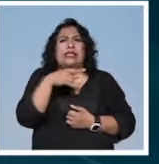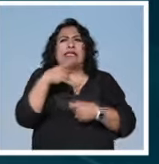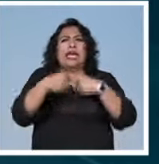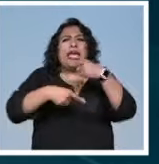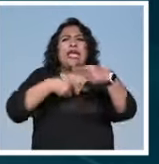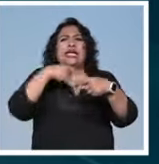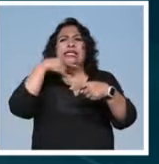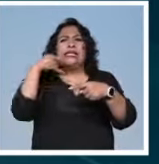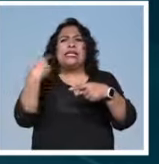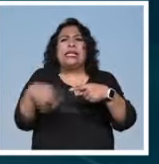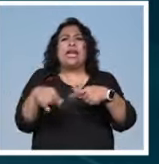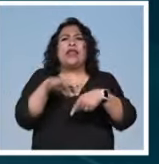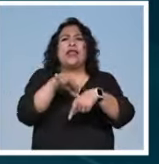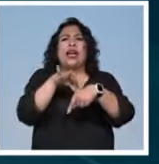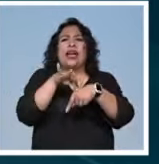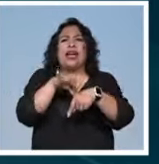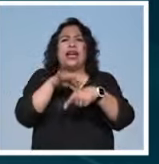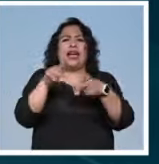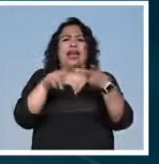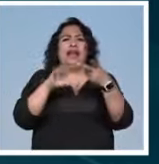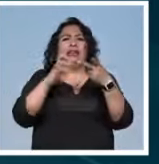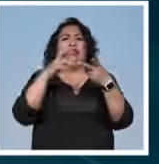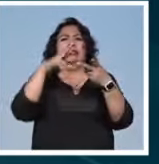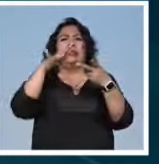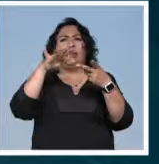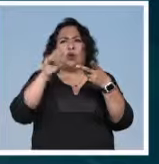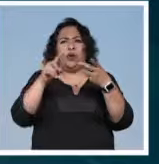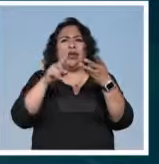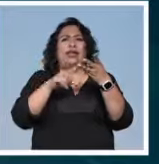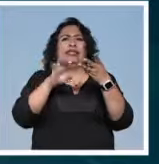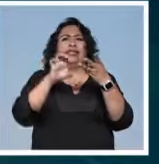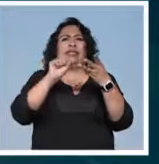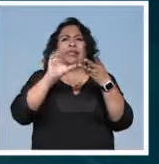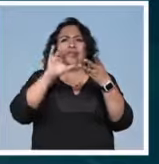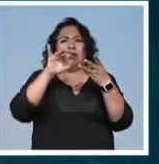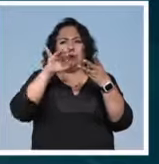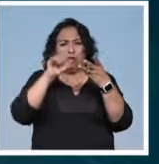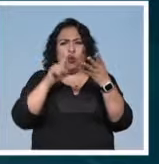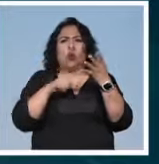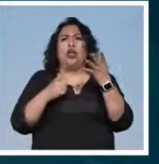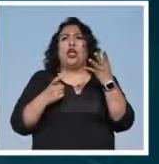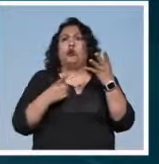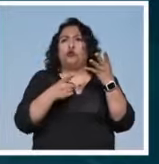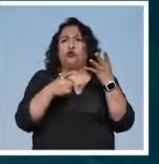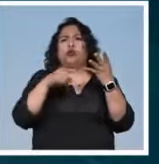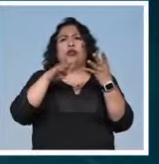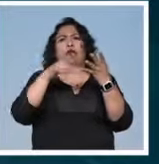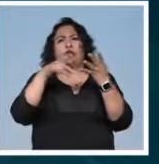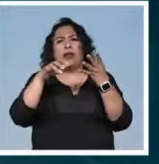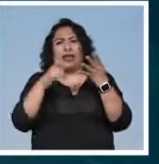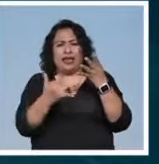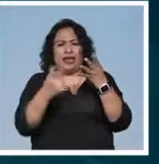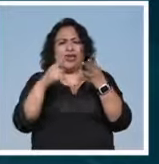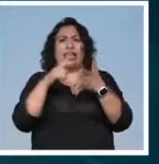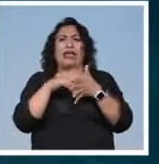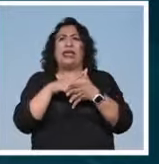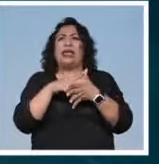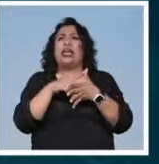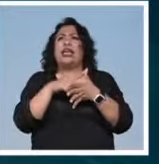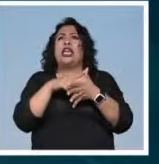con cecina, chinicuiles, escamoles, gusanos de maguey,